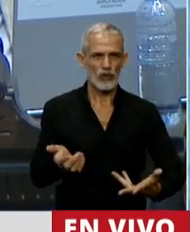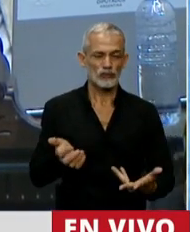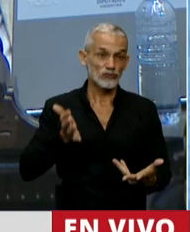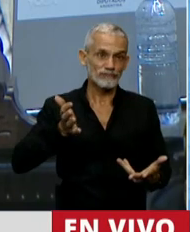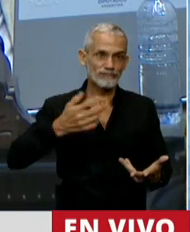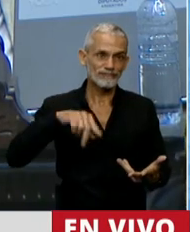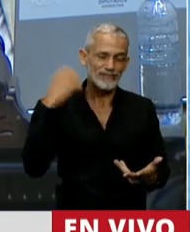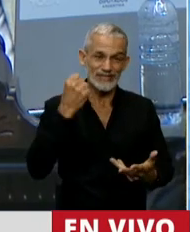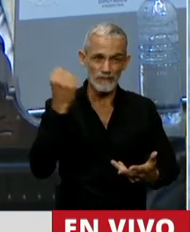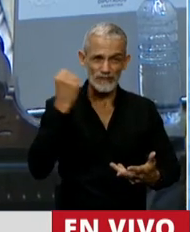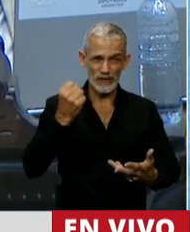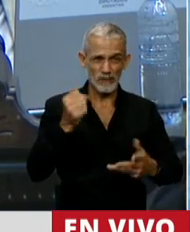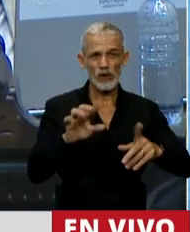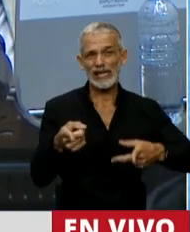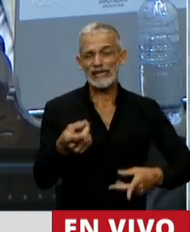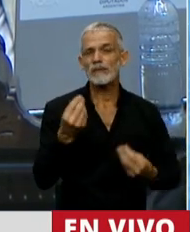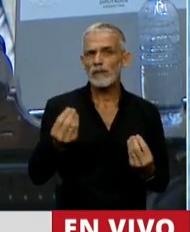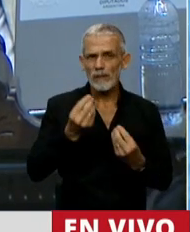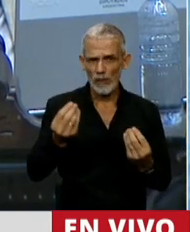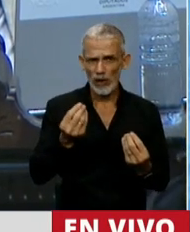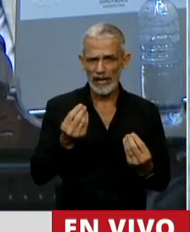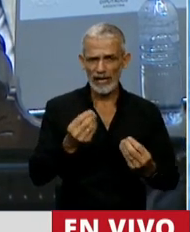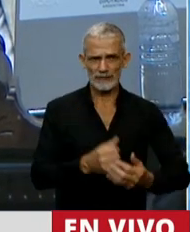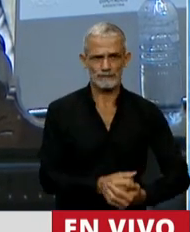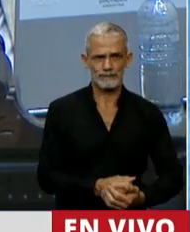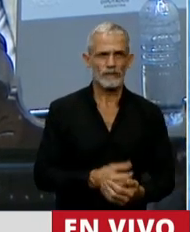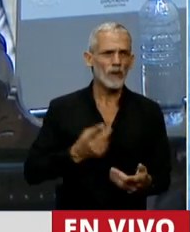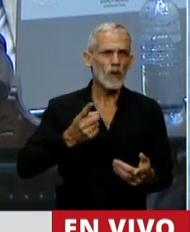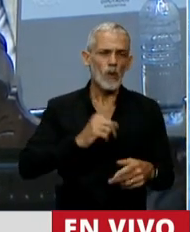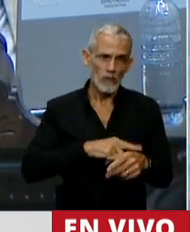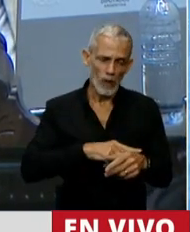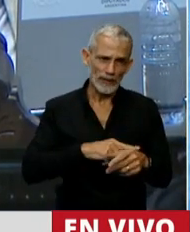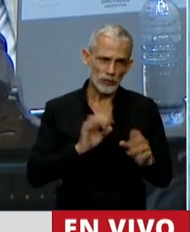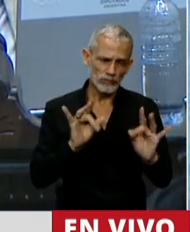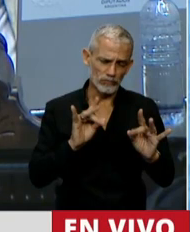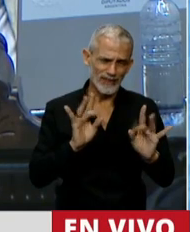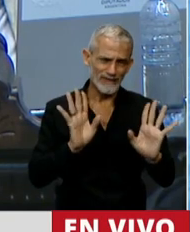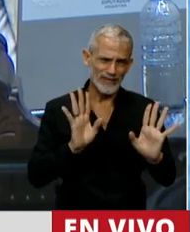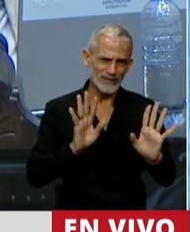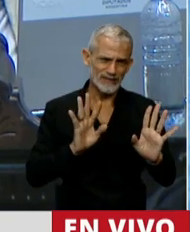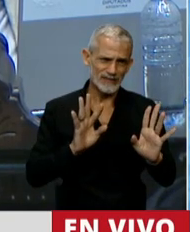y es importante, señor presidente, porque estamos en un momento de crisis inédito,